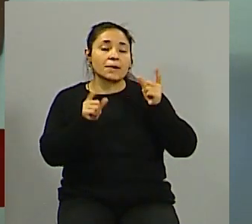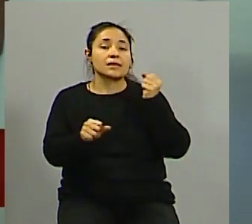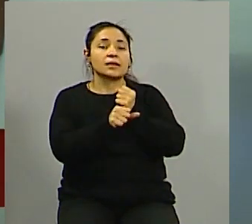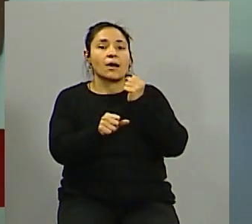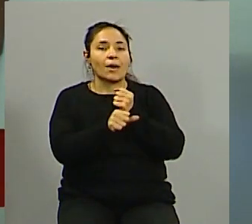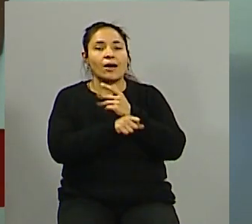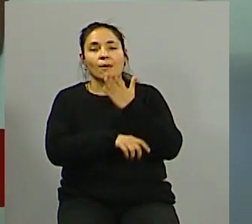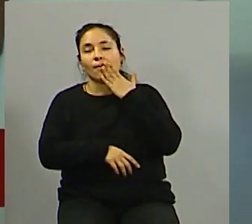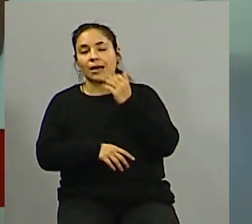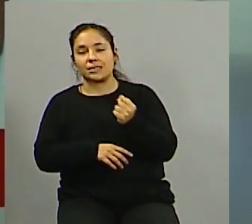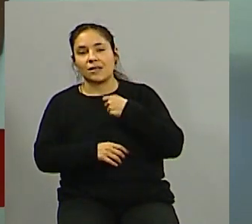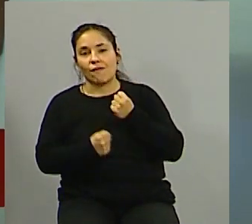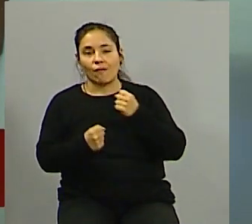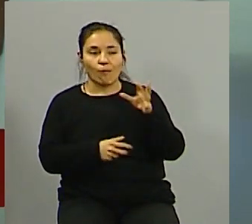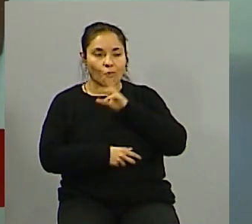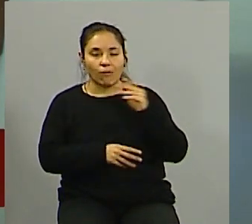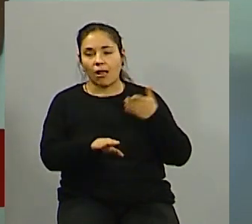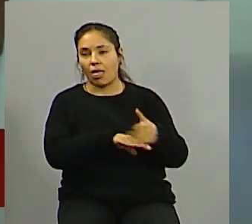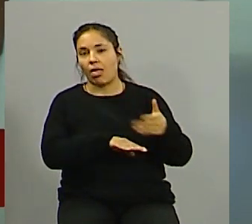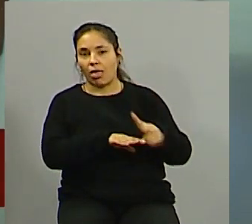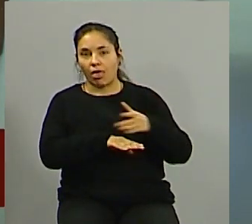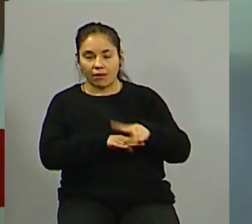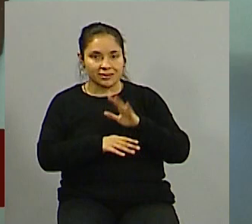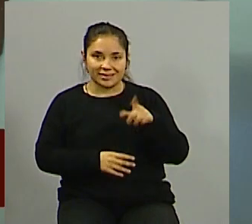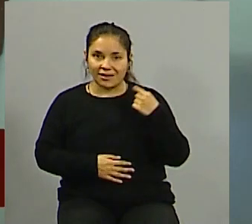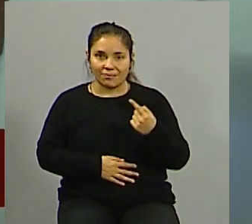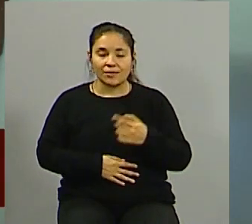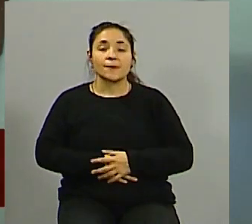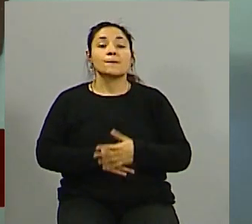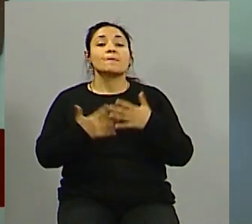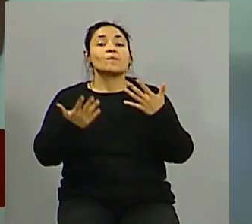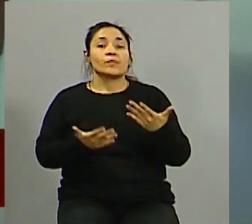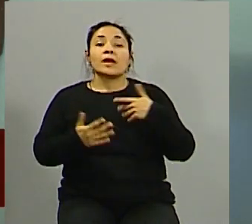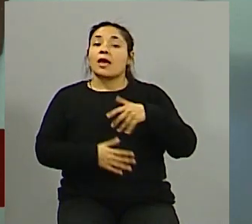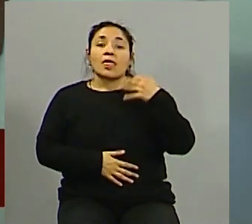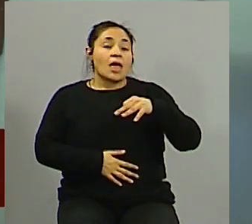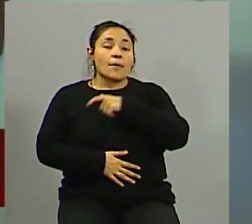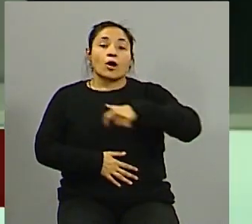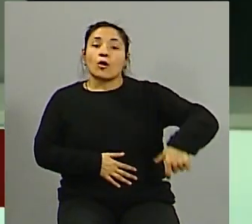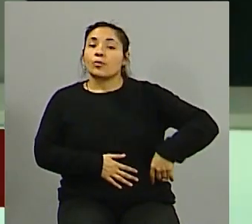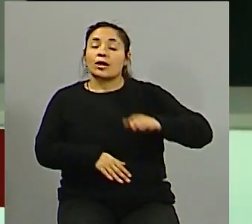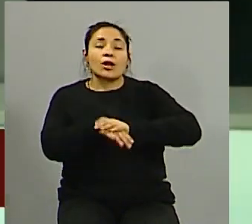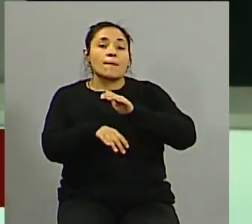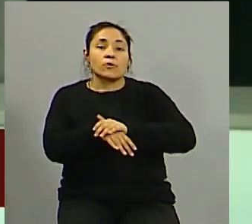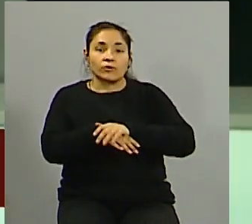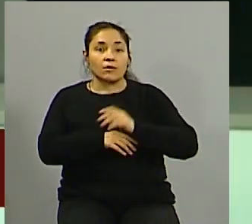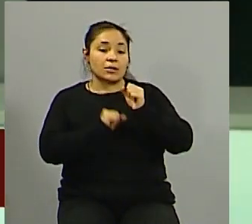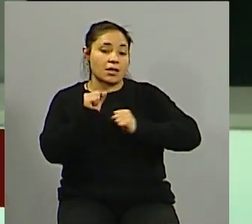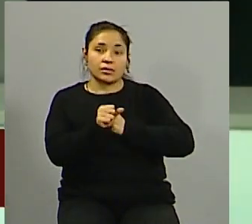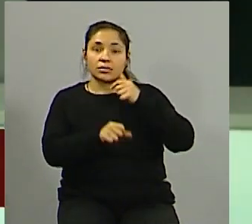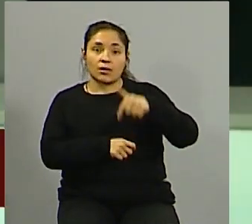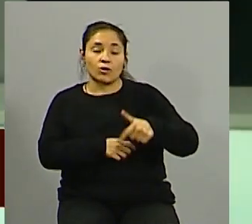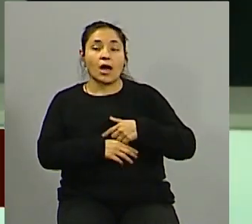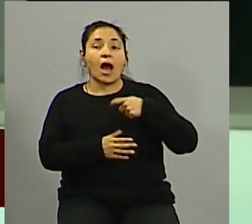bastante machista, digamos, ¿no? Sí, pero la realidad es que el Estado tiene que hacerse cargo. Entonces, bueno, hoy en día el